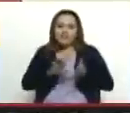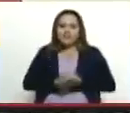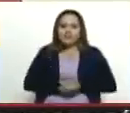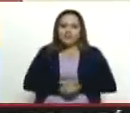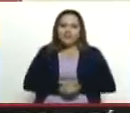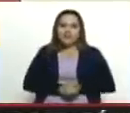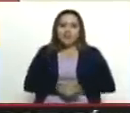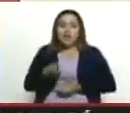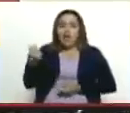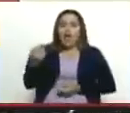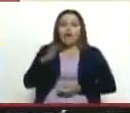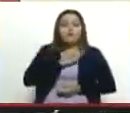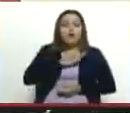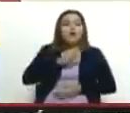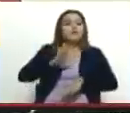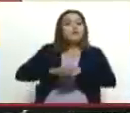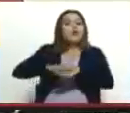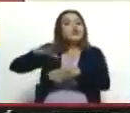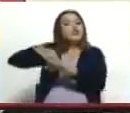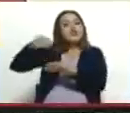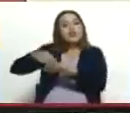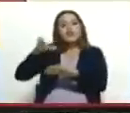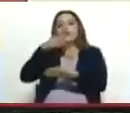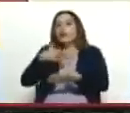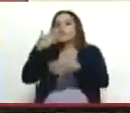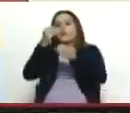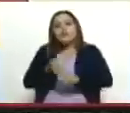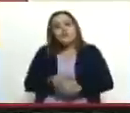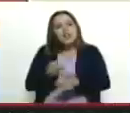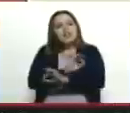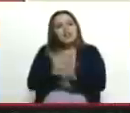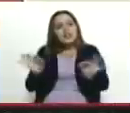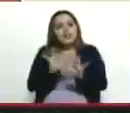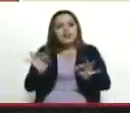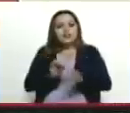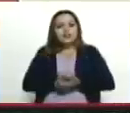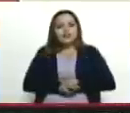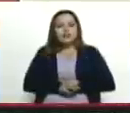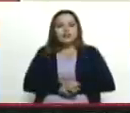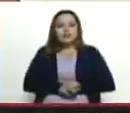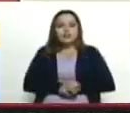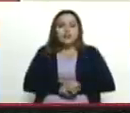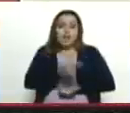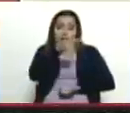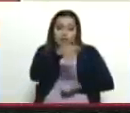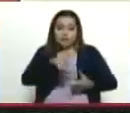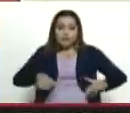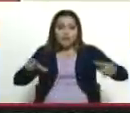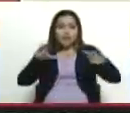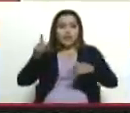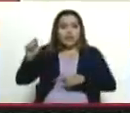Una moneda local porque el dólar no les garantiza nada. En Texas.